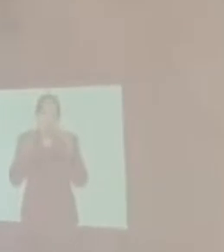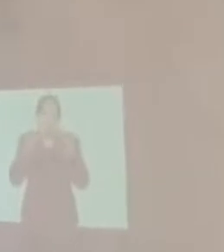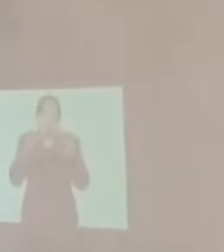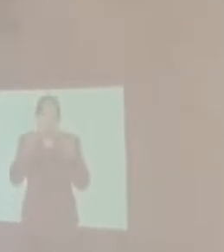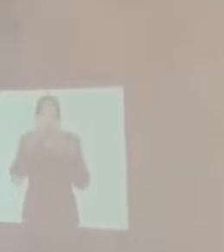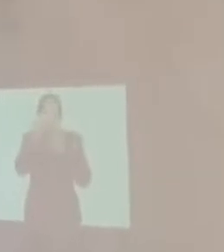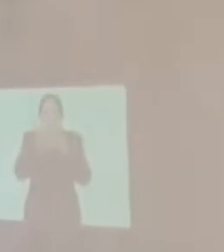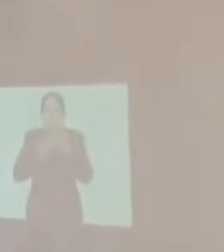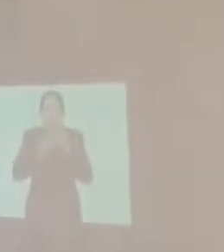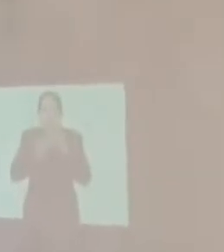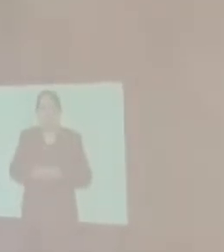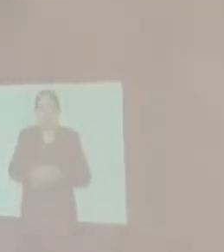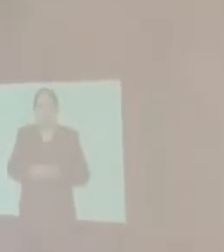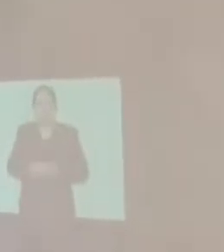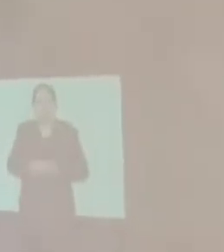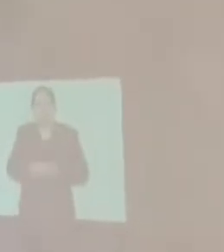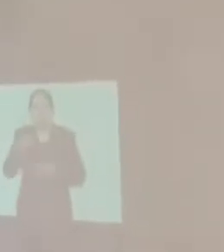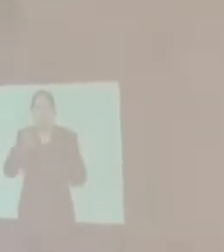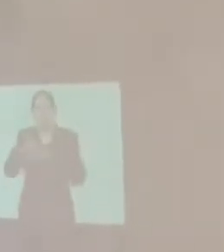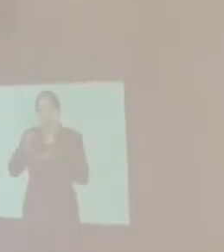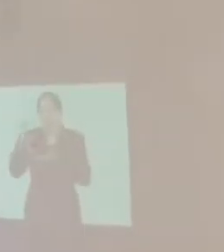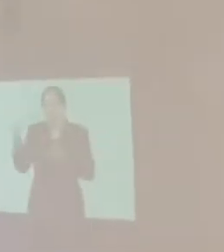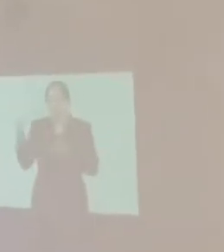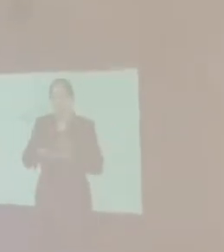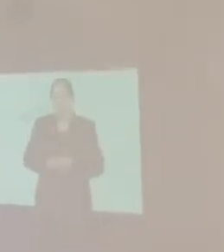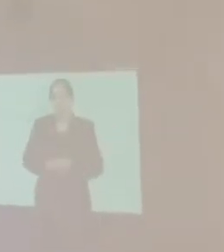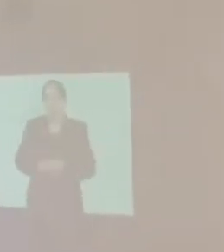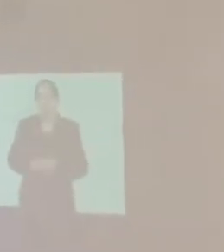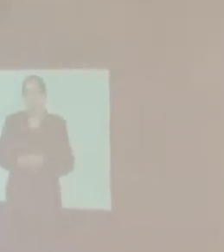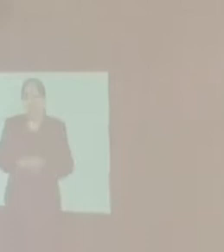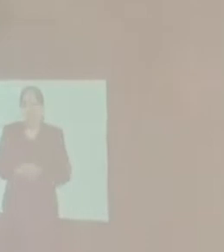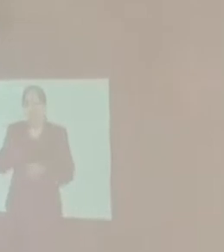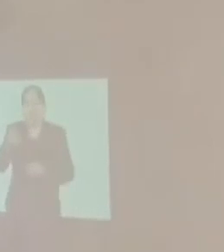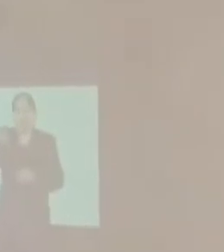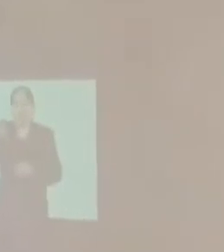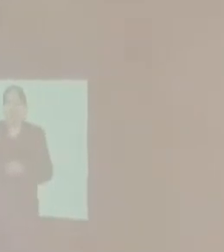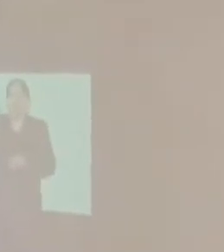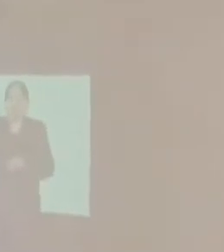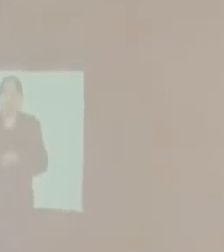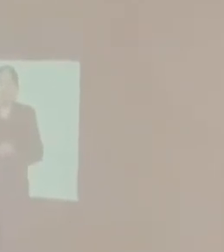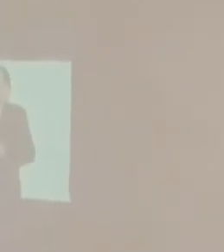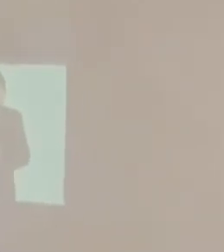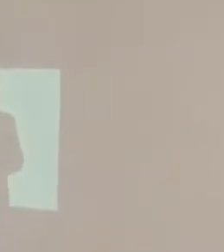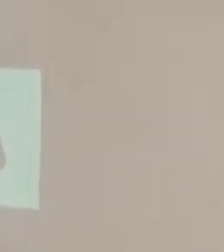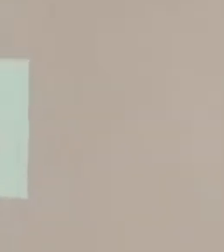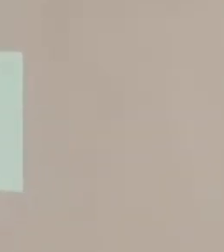se llevó el cuarto informe de la jefa de gobierno.